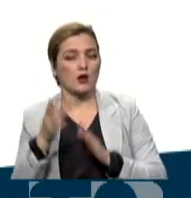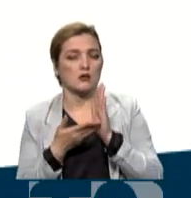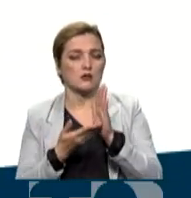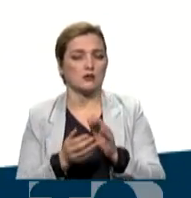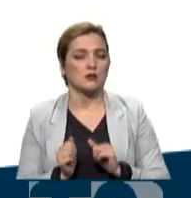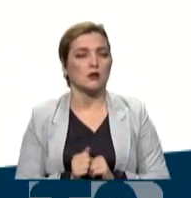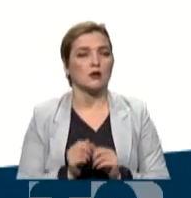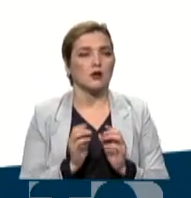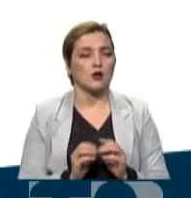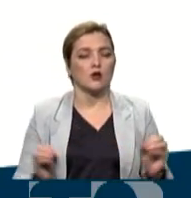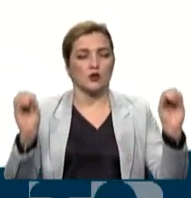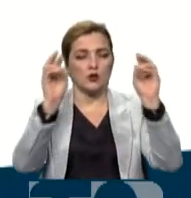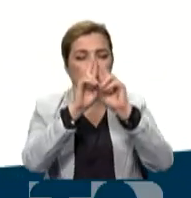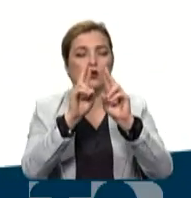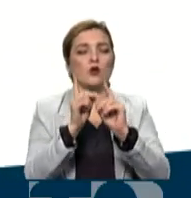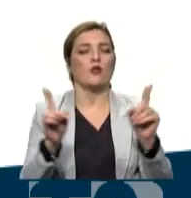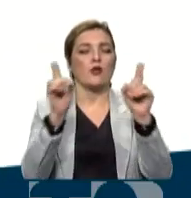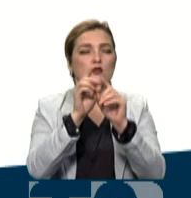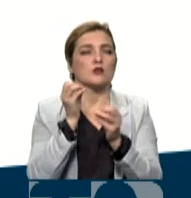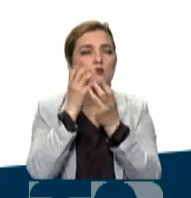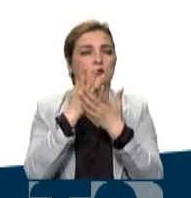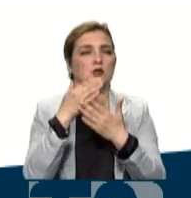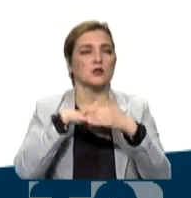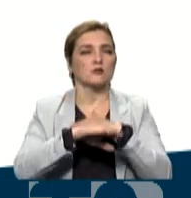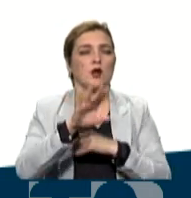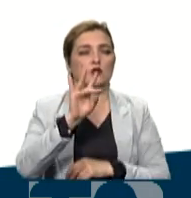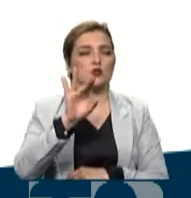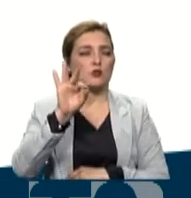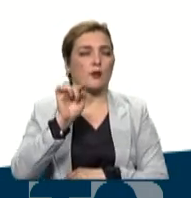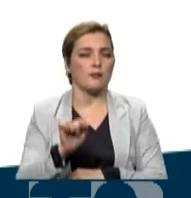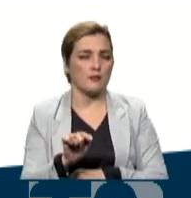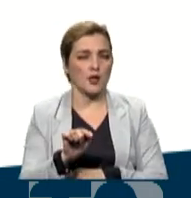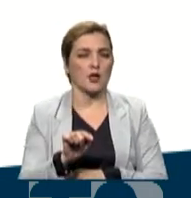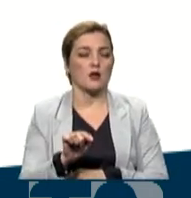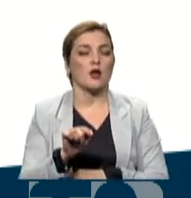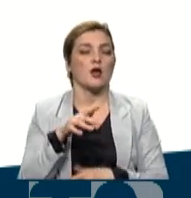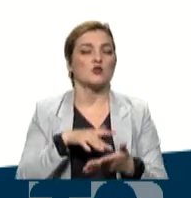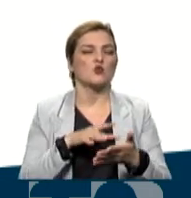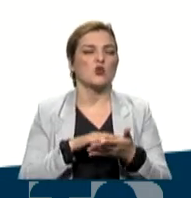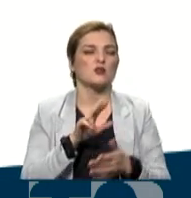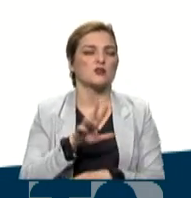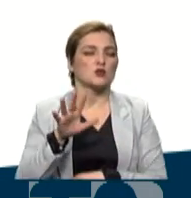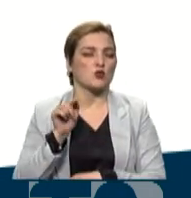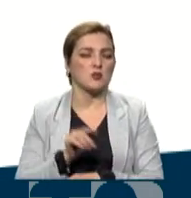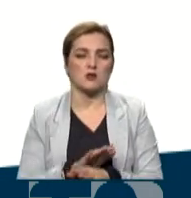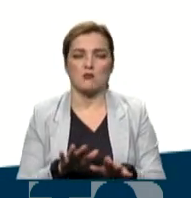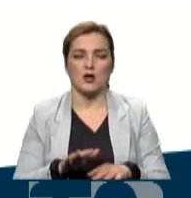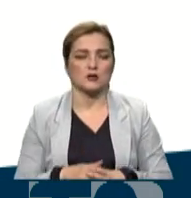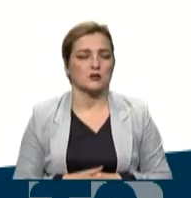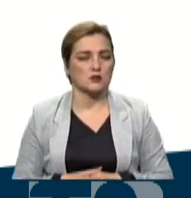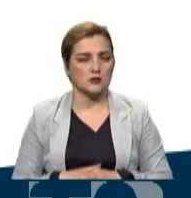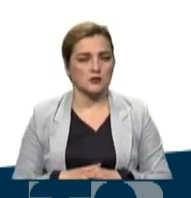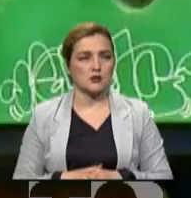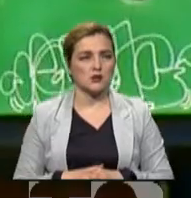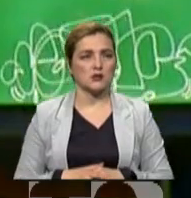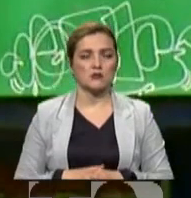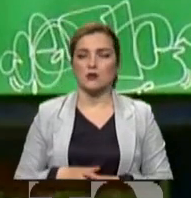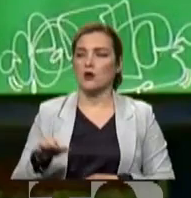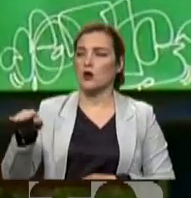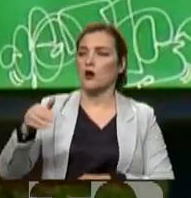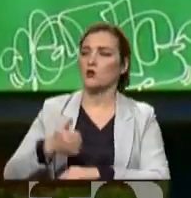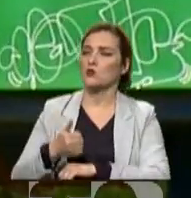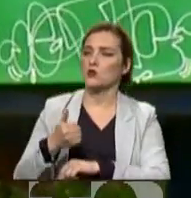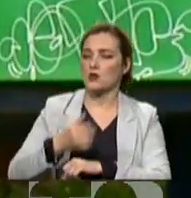llegado 89.000 menores venezolanos, pero de ellos, solo 35.000 estudian. Nosotros buscamos la versión de